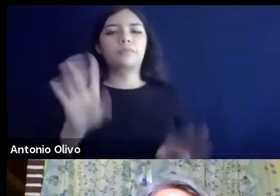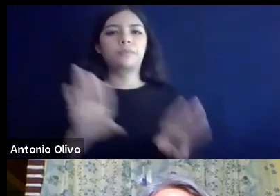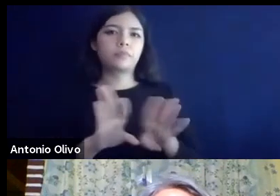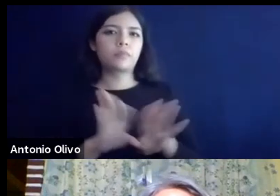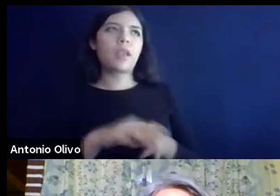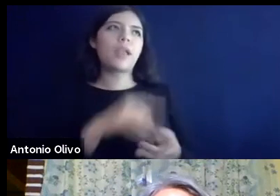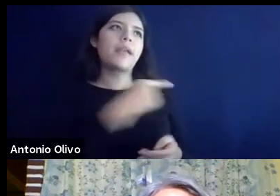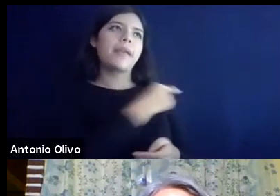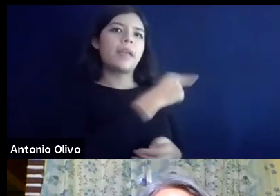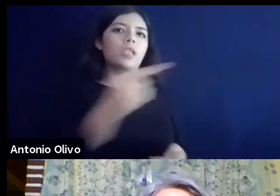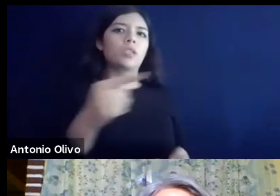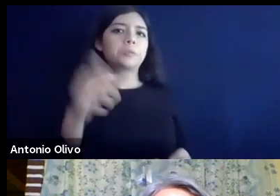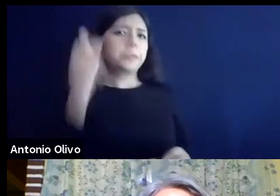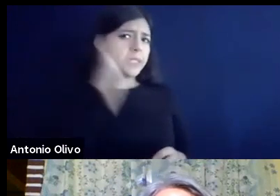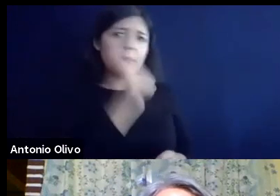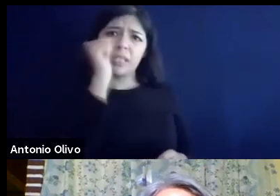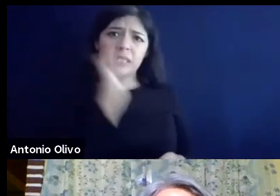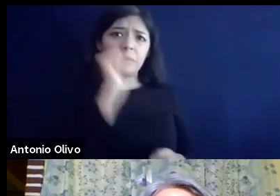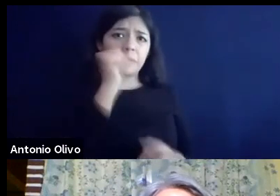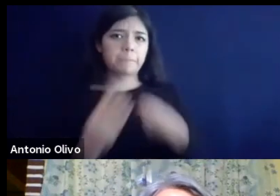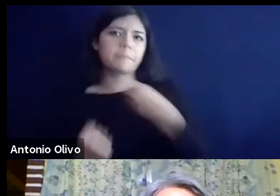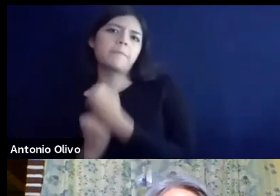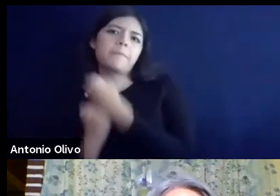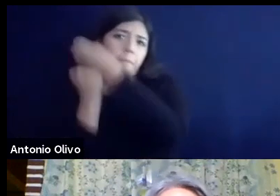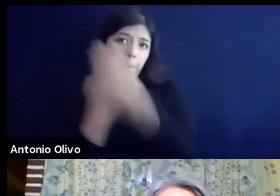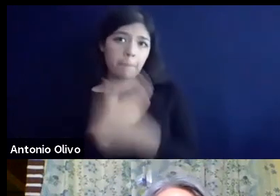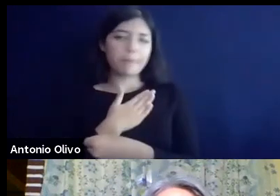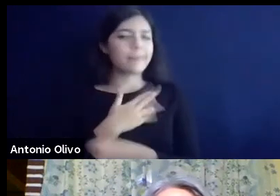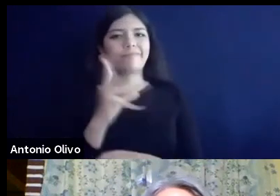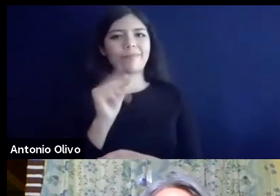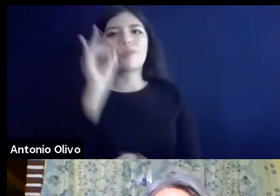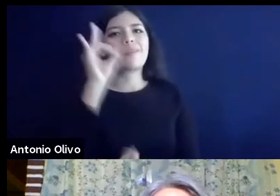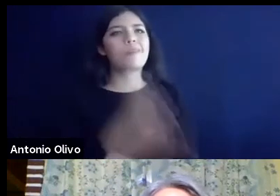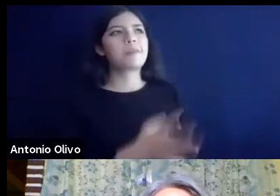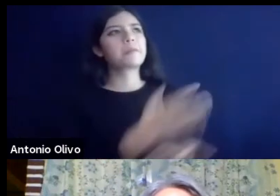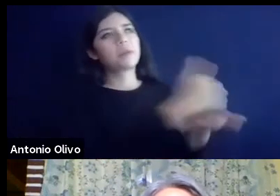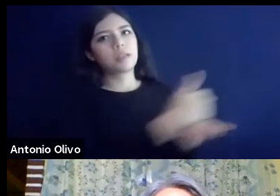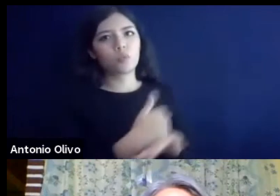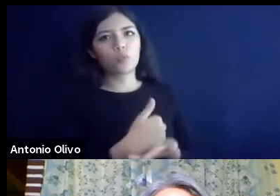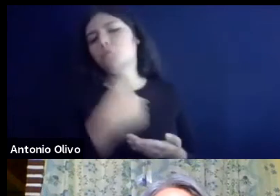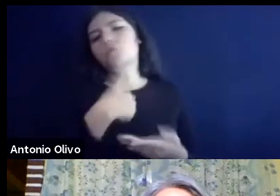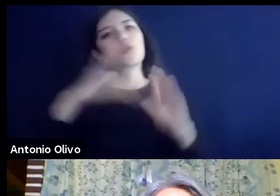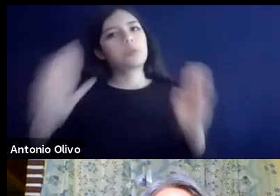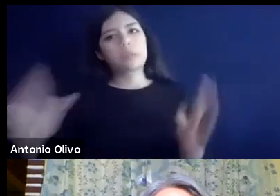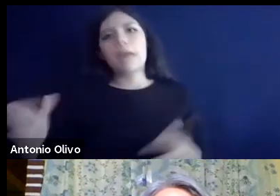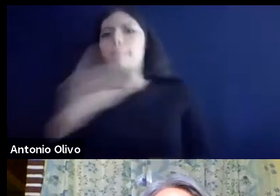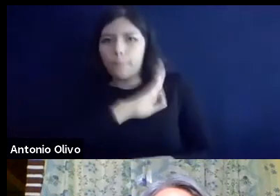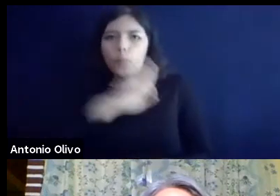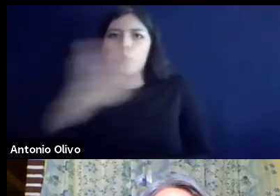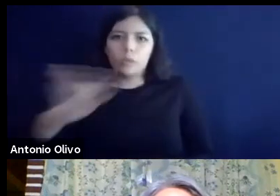son pues como un apoyo. Es uno, como ya está consciente, como ya has